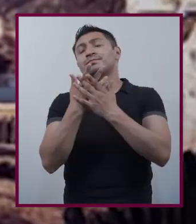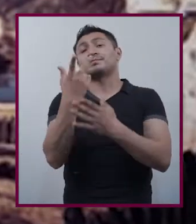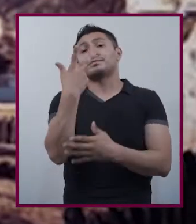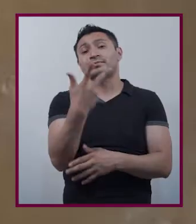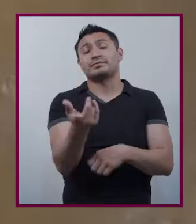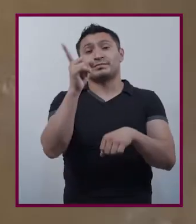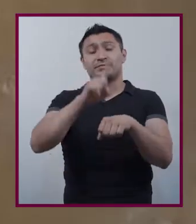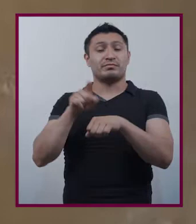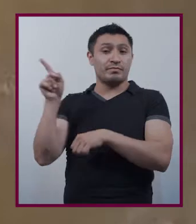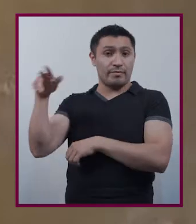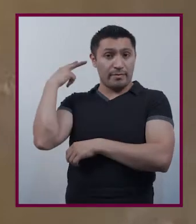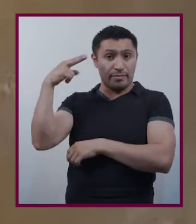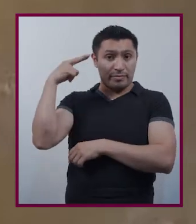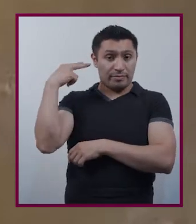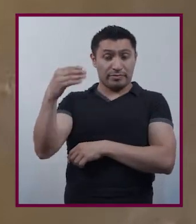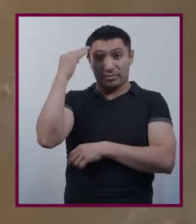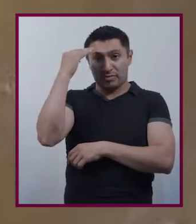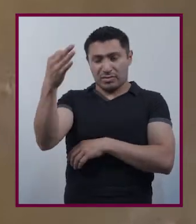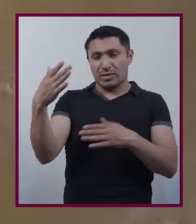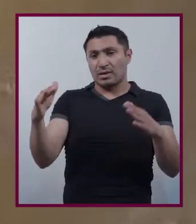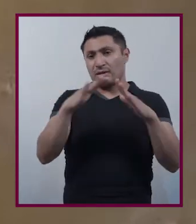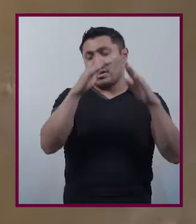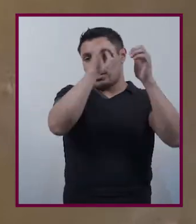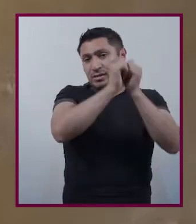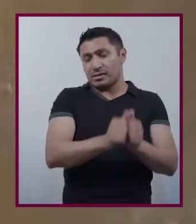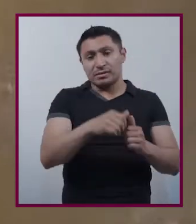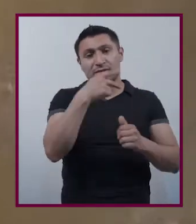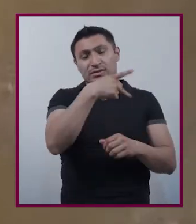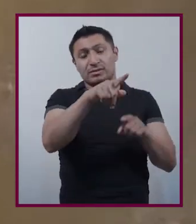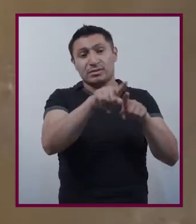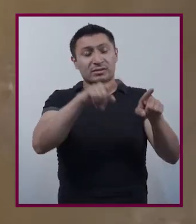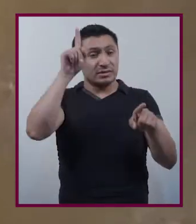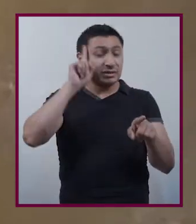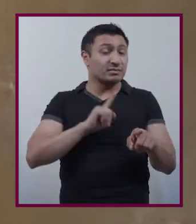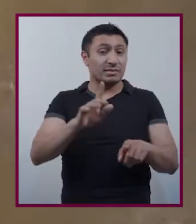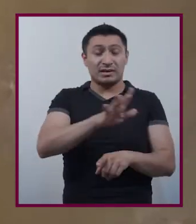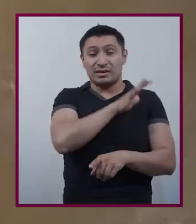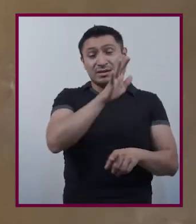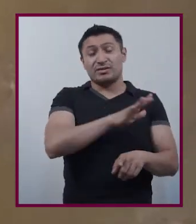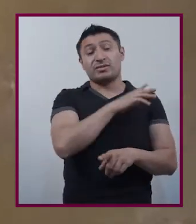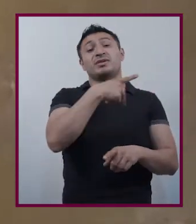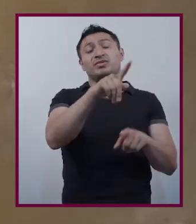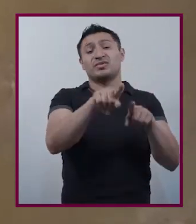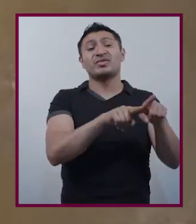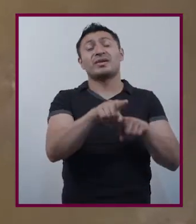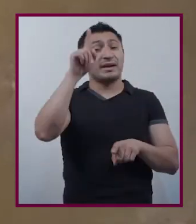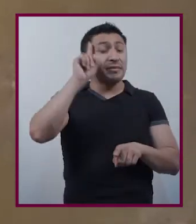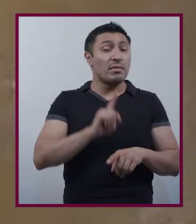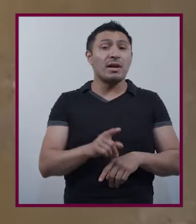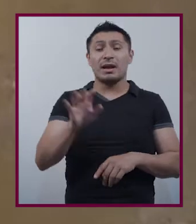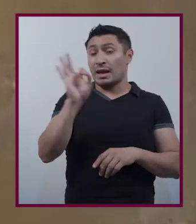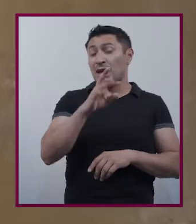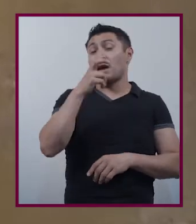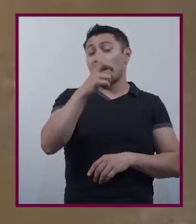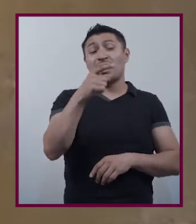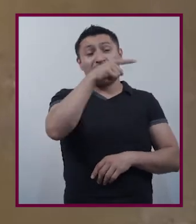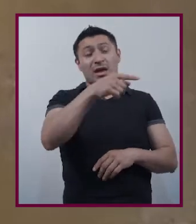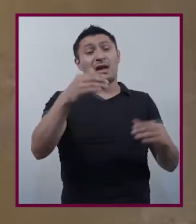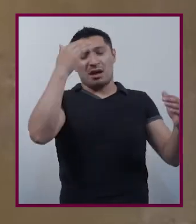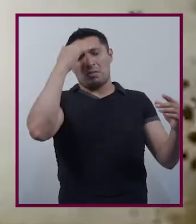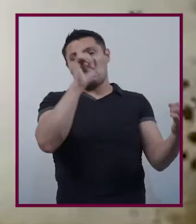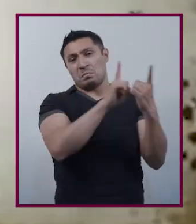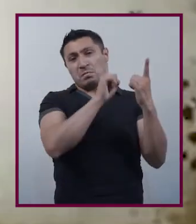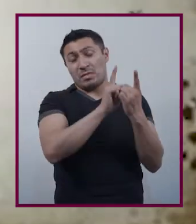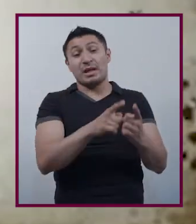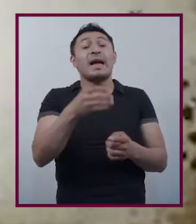en Veracruz, tiempo en el cual se hospedó en la casa de la hermana de la Güera Rodríguez, por lo que seguramente allí se